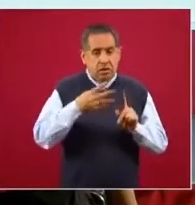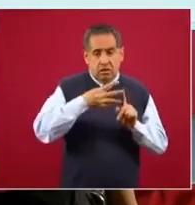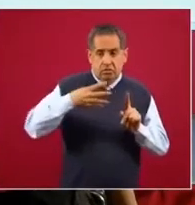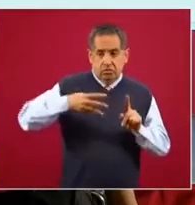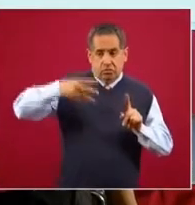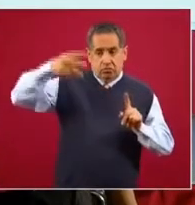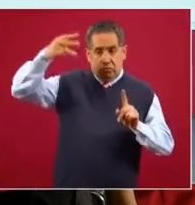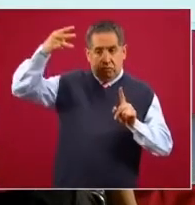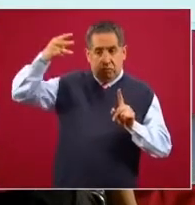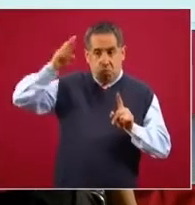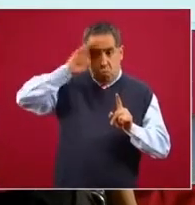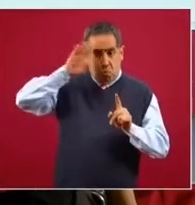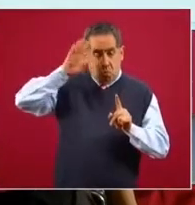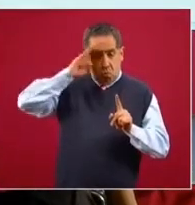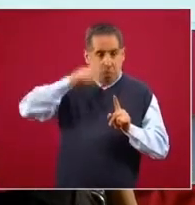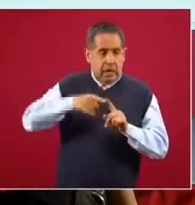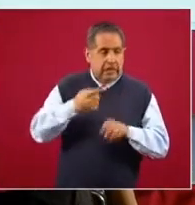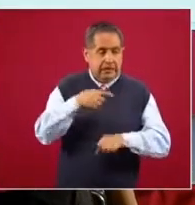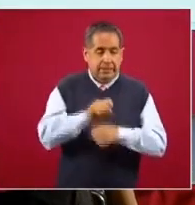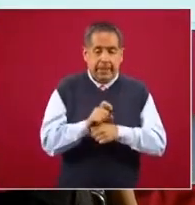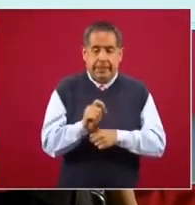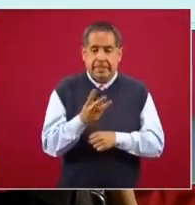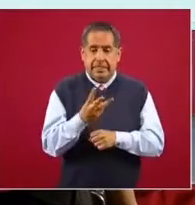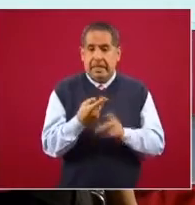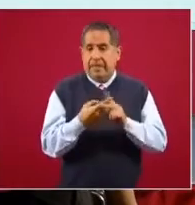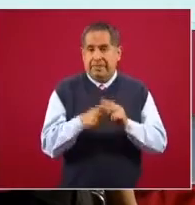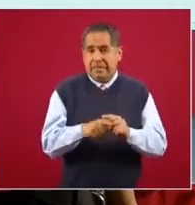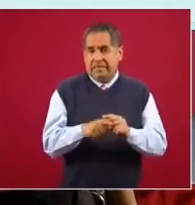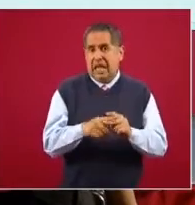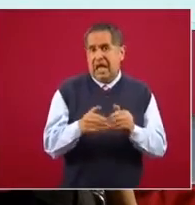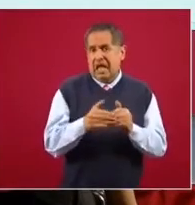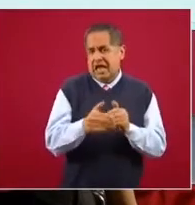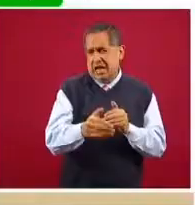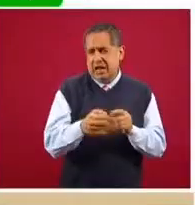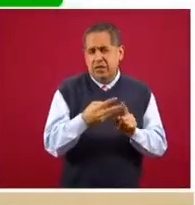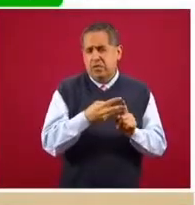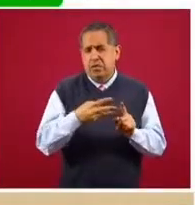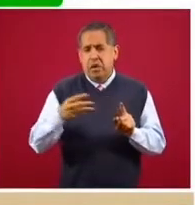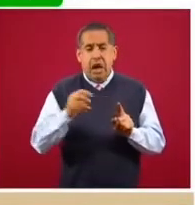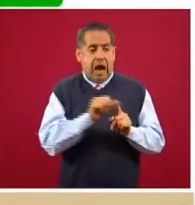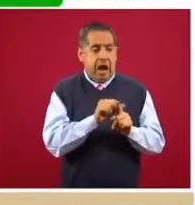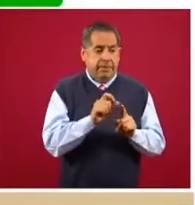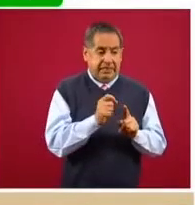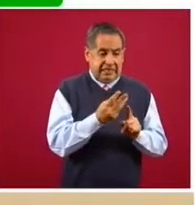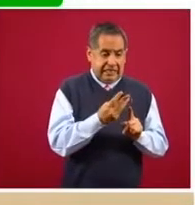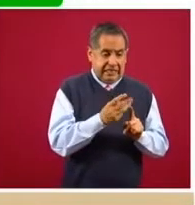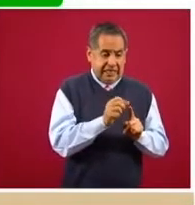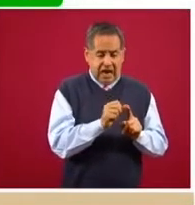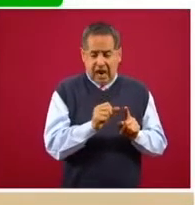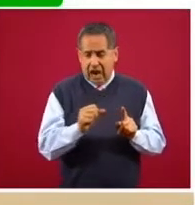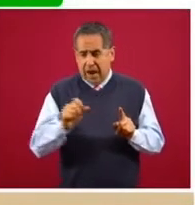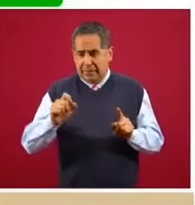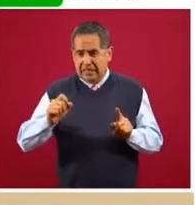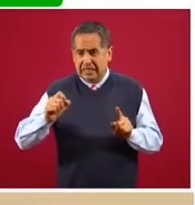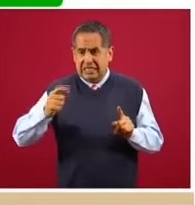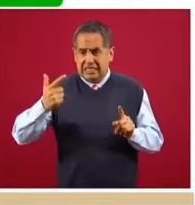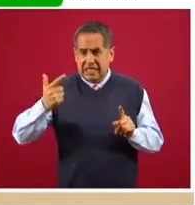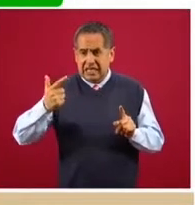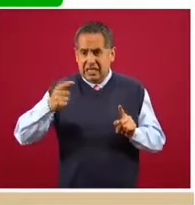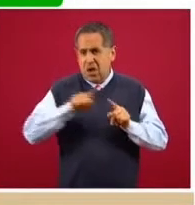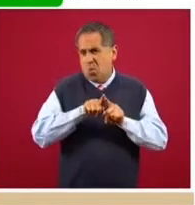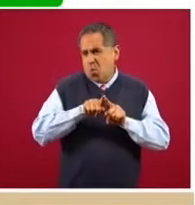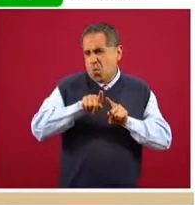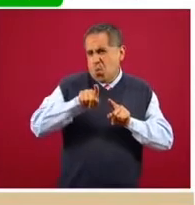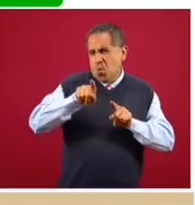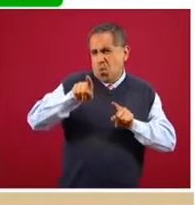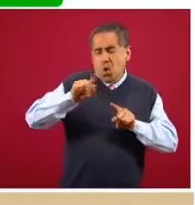tendencia ascendente que se da a partir de la semana 23, sino que esta hasta la semana 27 llevaba una